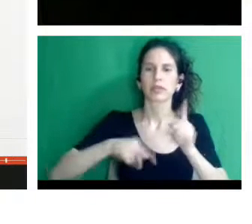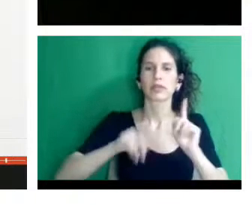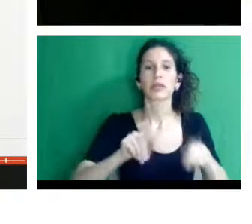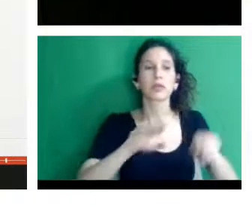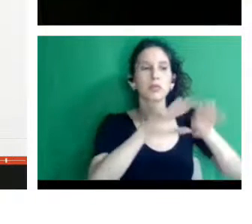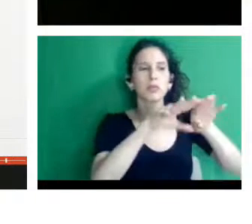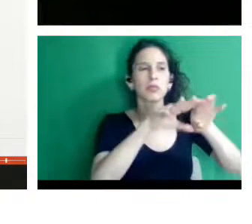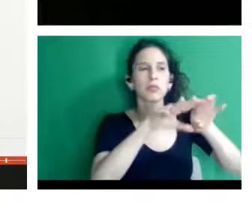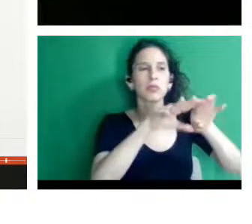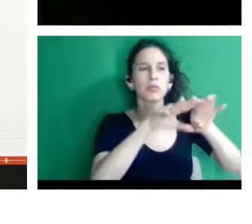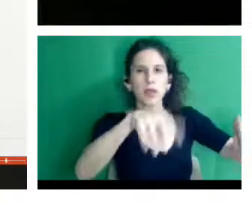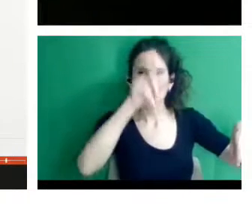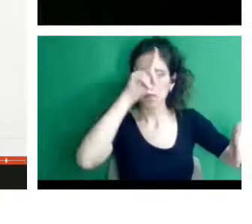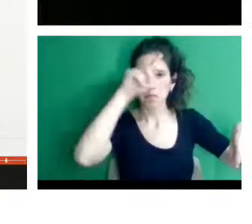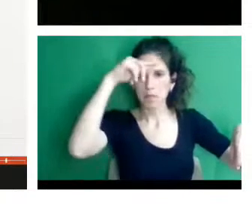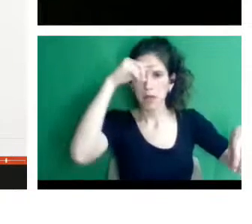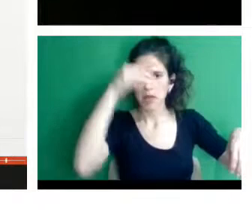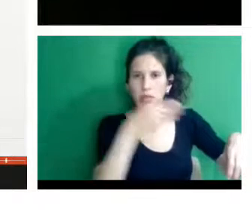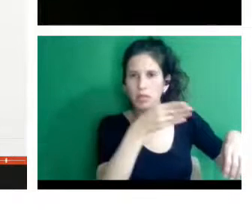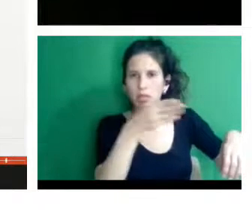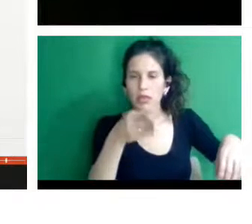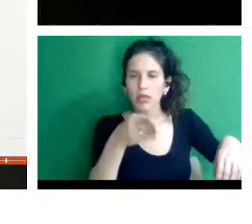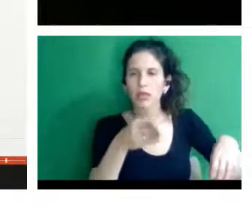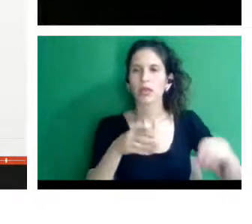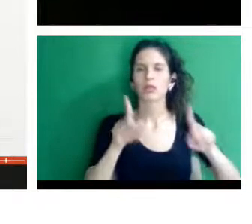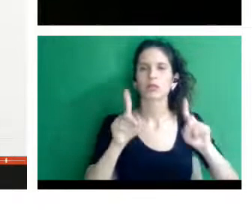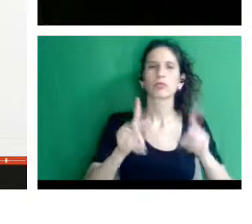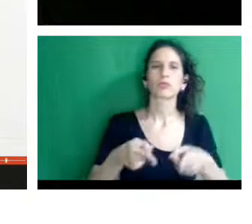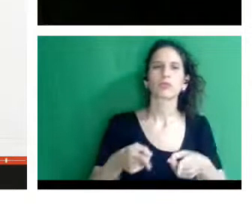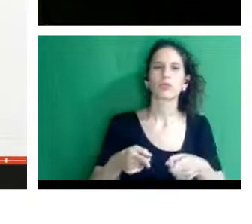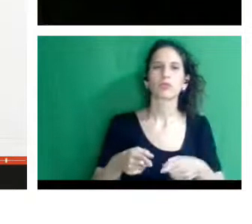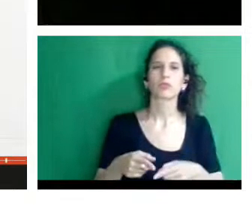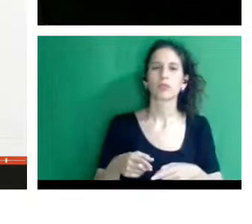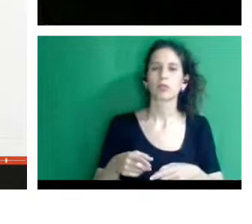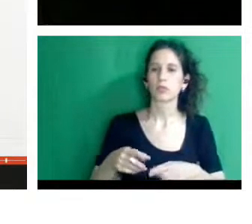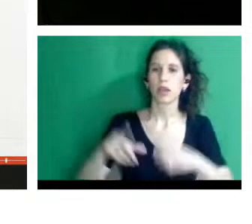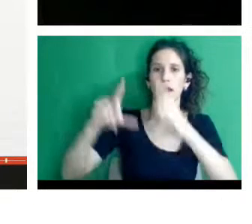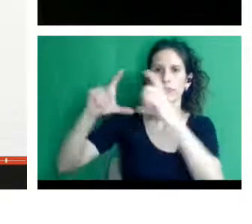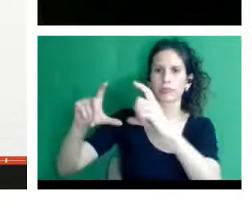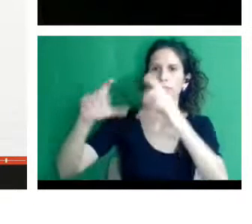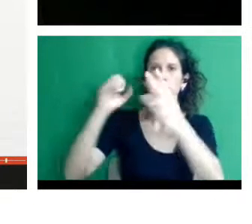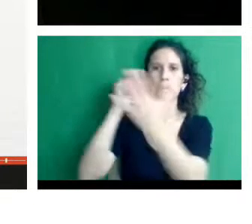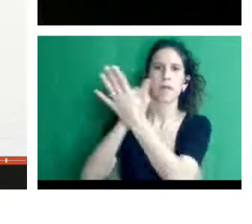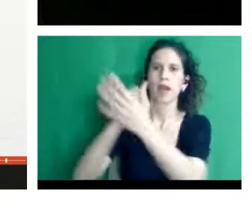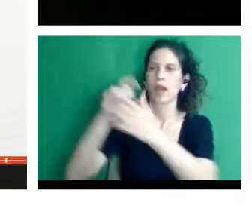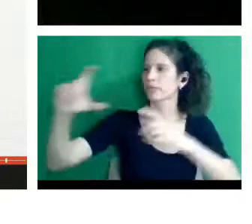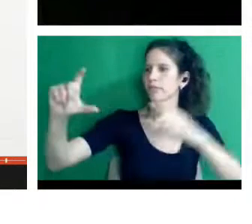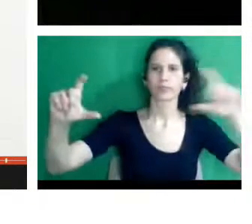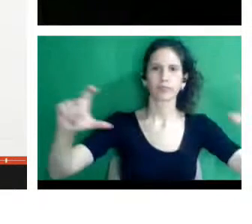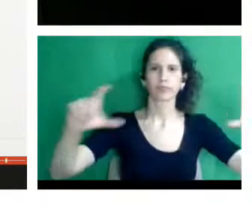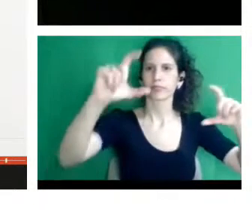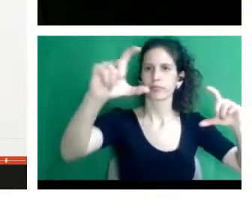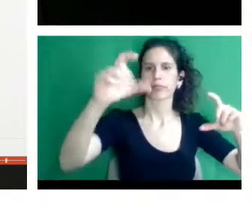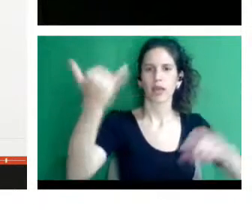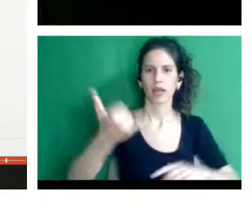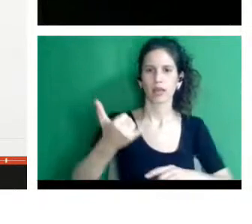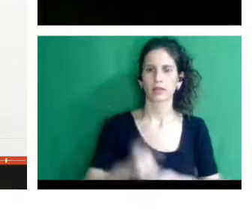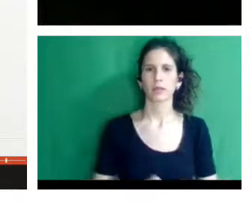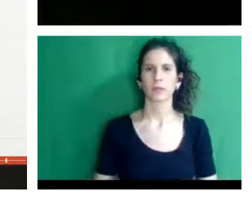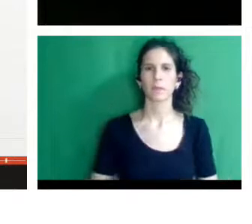comida, las áreas de emergencia, mobiliario urbano y toda la señalización. La otra etapa fue la de capacitación